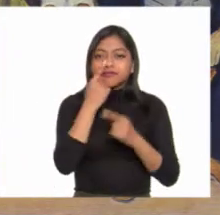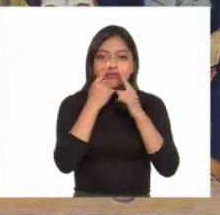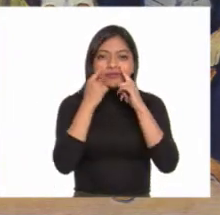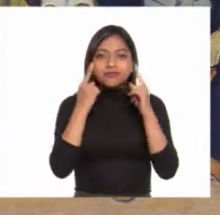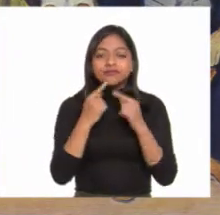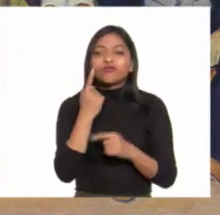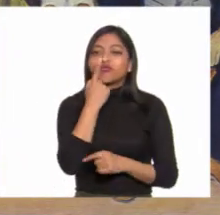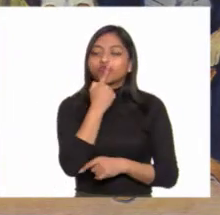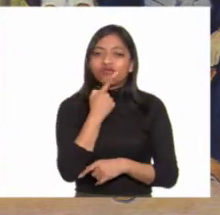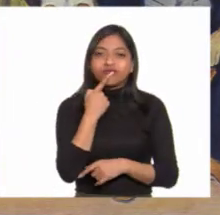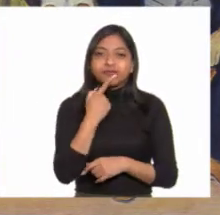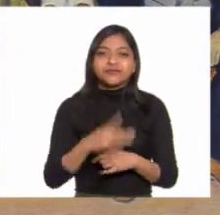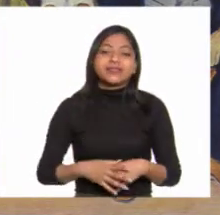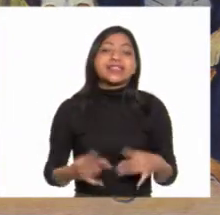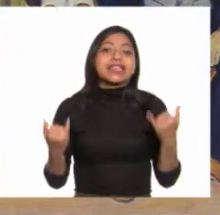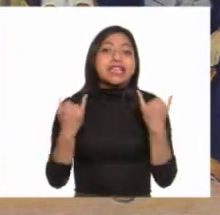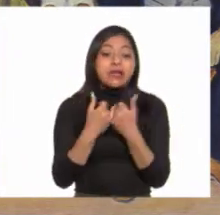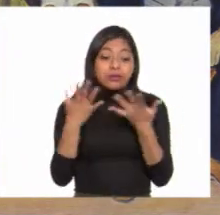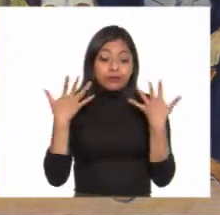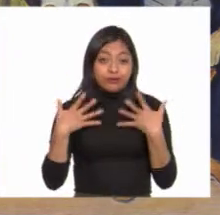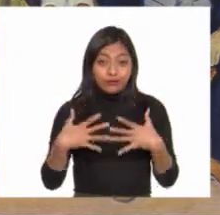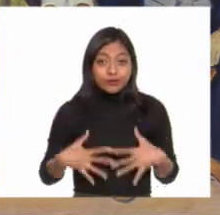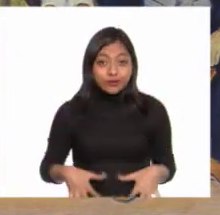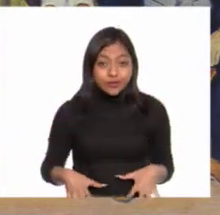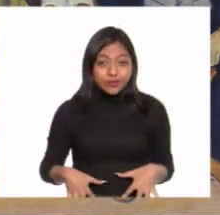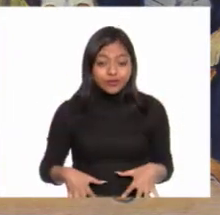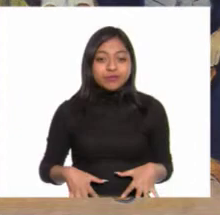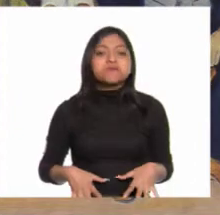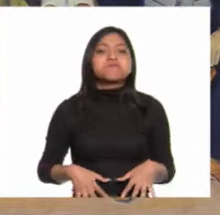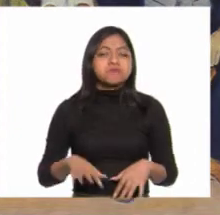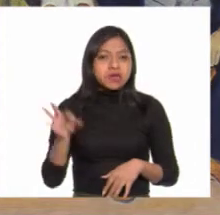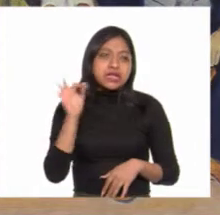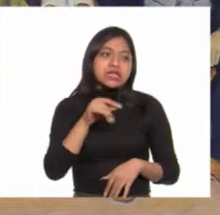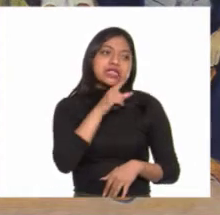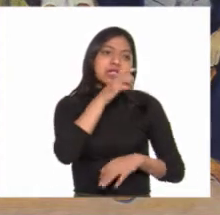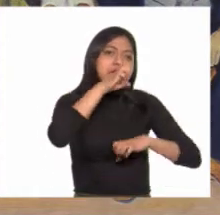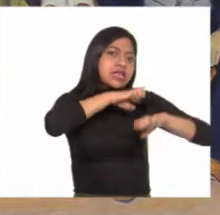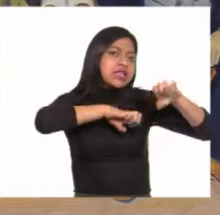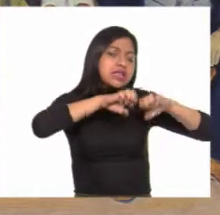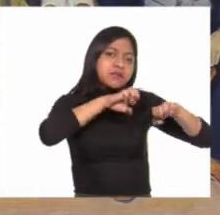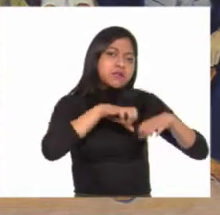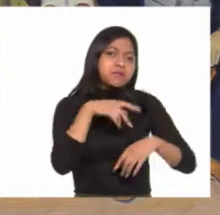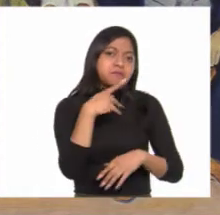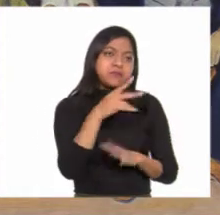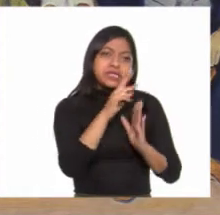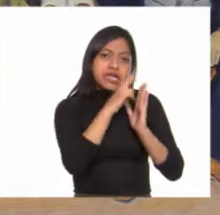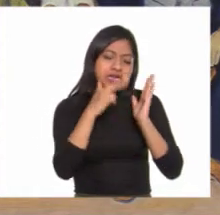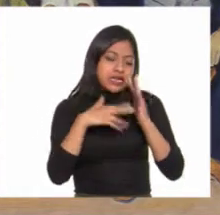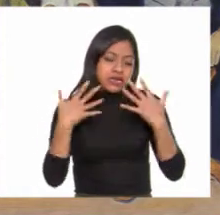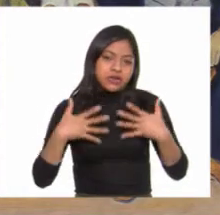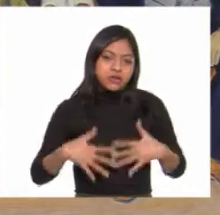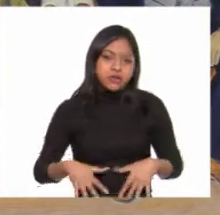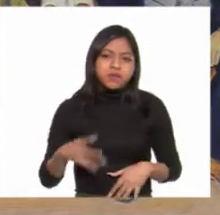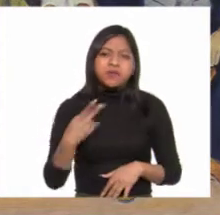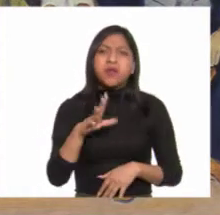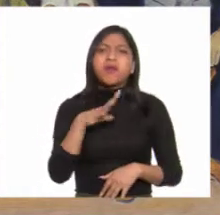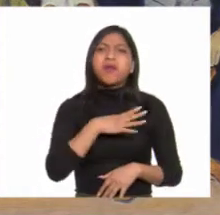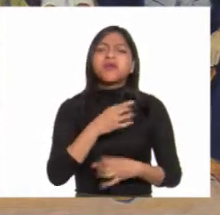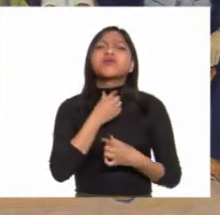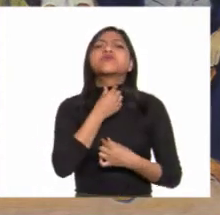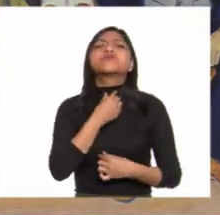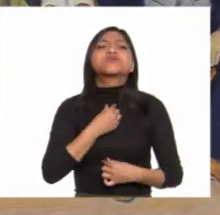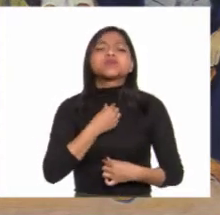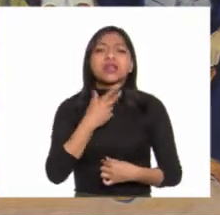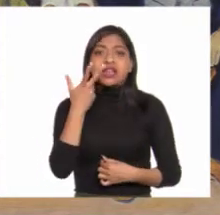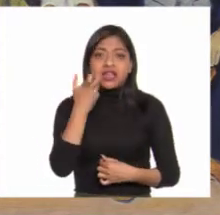labios abultados. Y su ropa puede ser su uniforme, pero no me cuadra porque lleva una corbata y eso